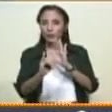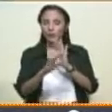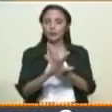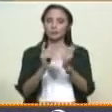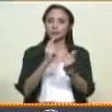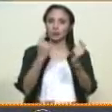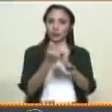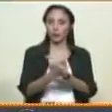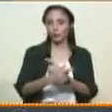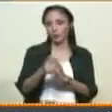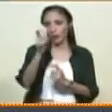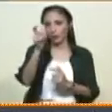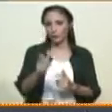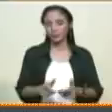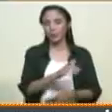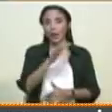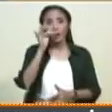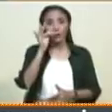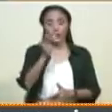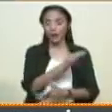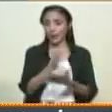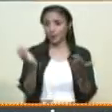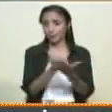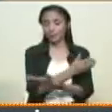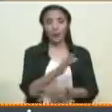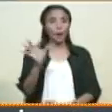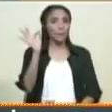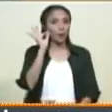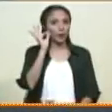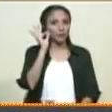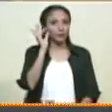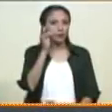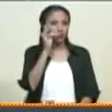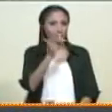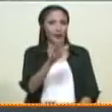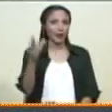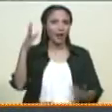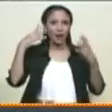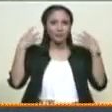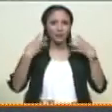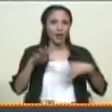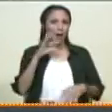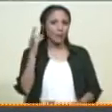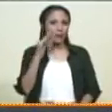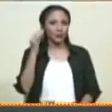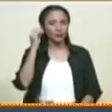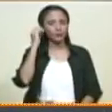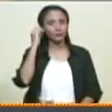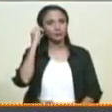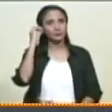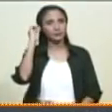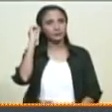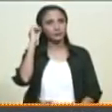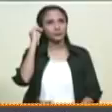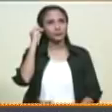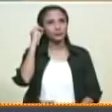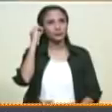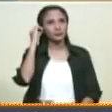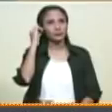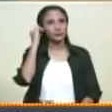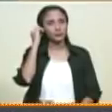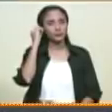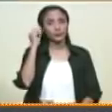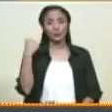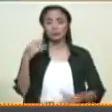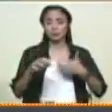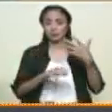a la persona que estaba en la Fiscalía. Y no se cambió por capricho, se cambió por el estado delincuencial en que había llevado